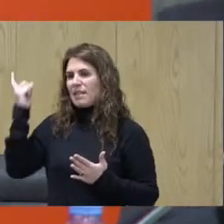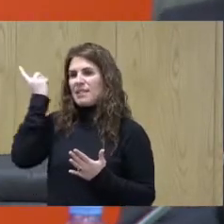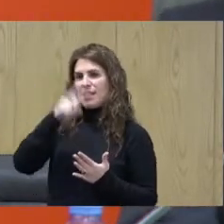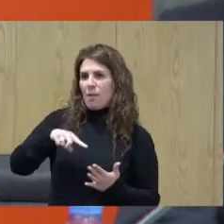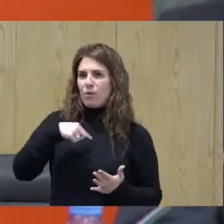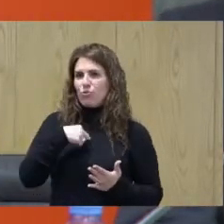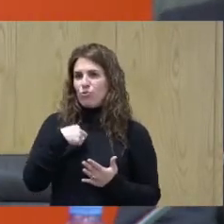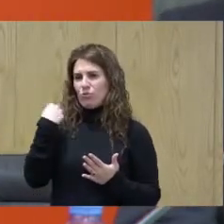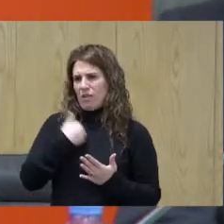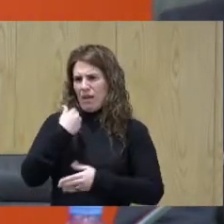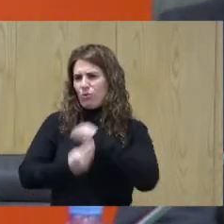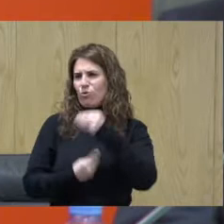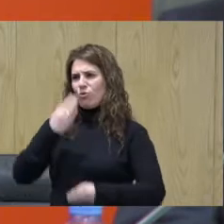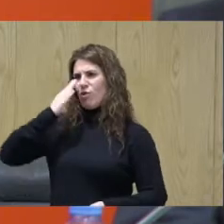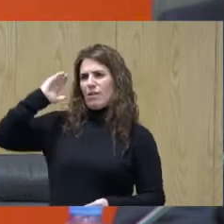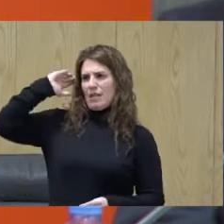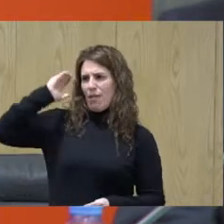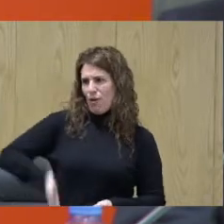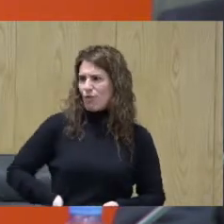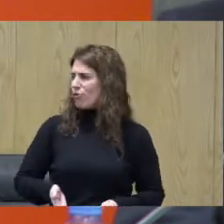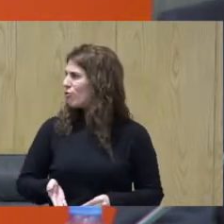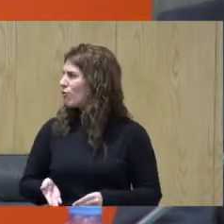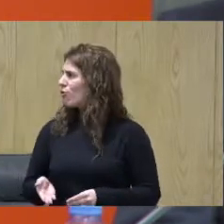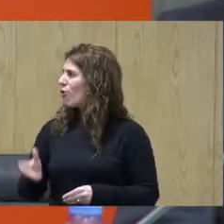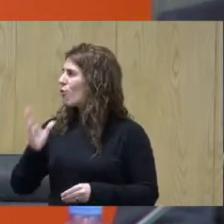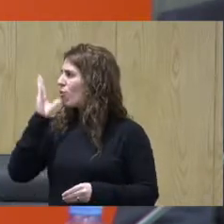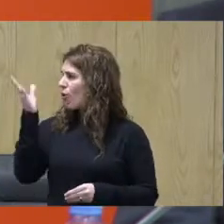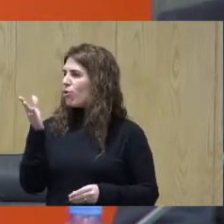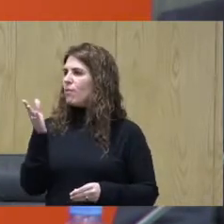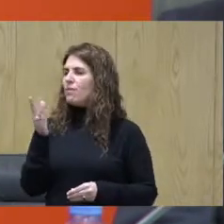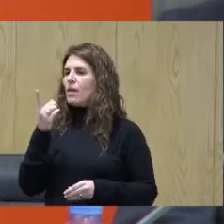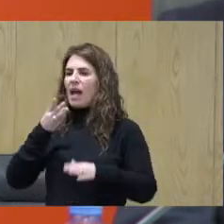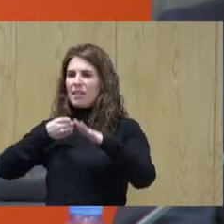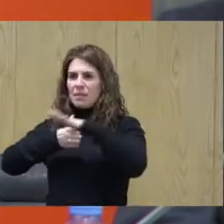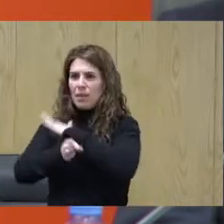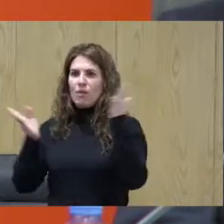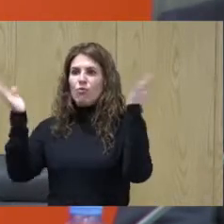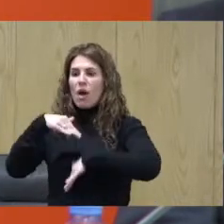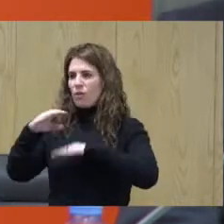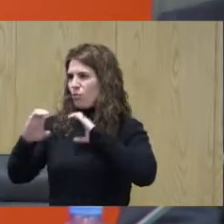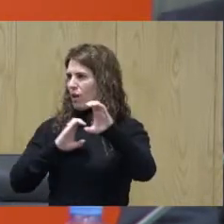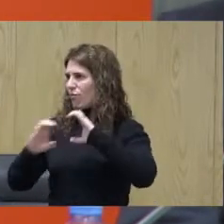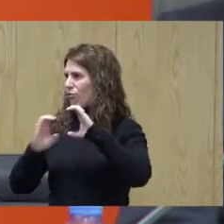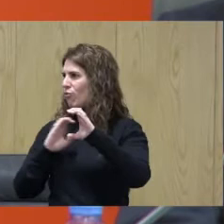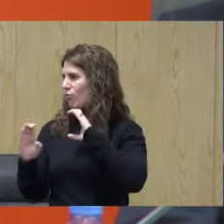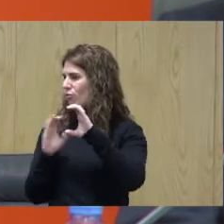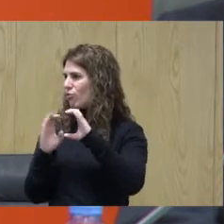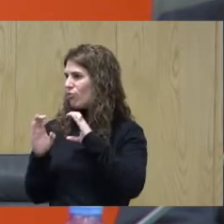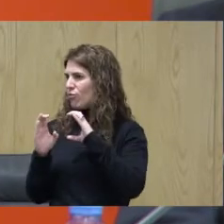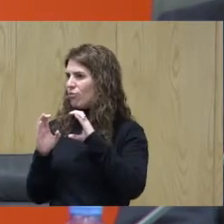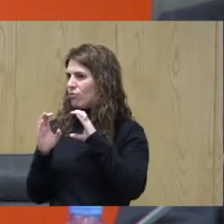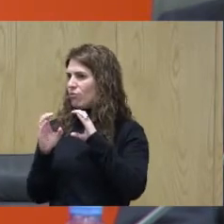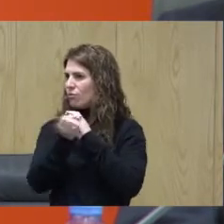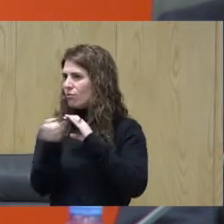sancionado precisamente por falta de accesibilidad en la comunicación, precisamente a varios